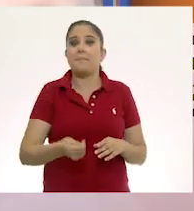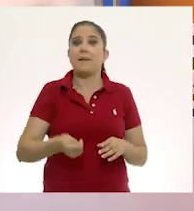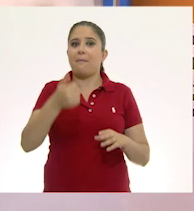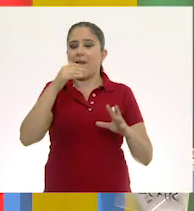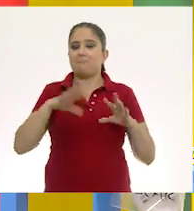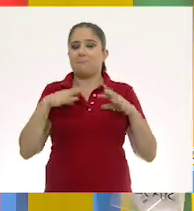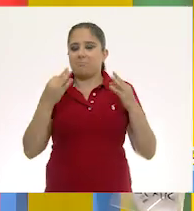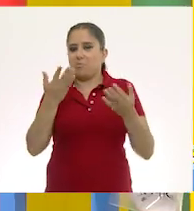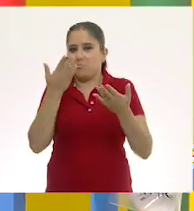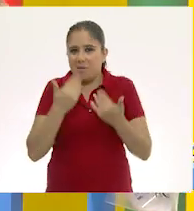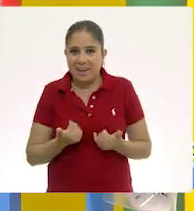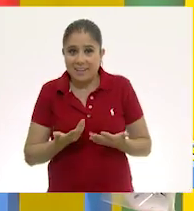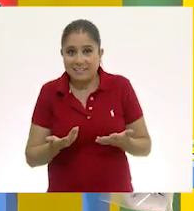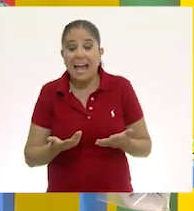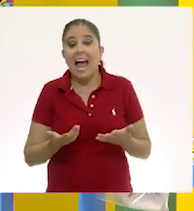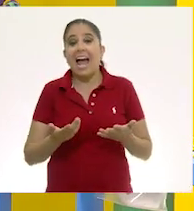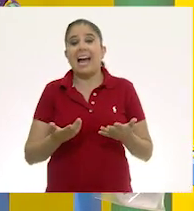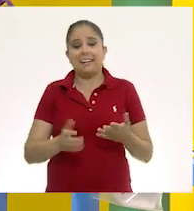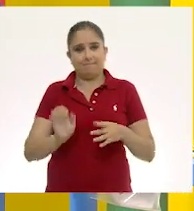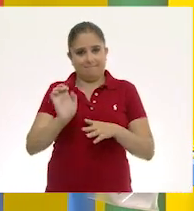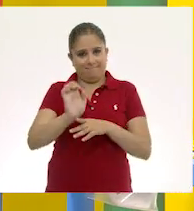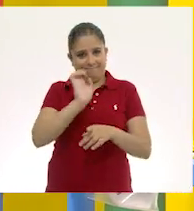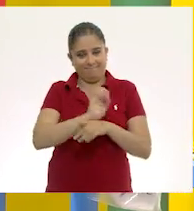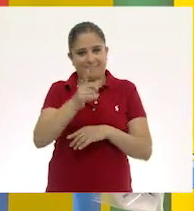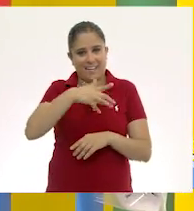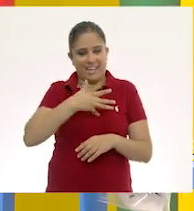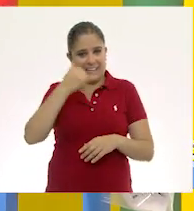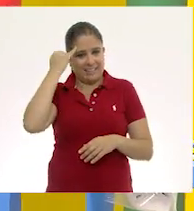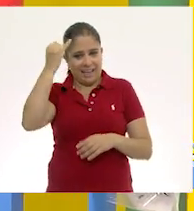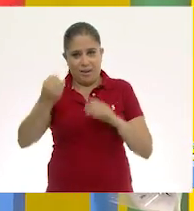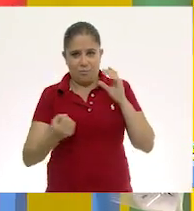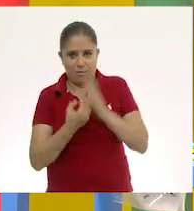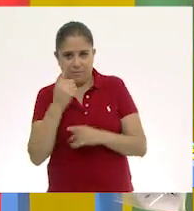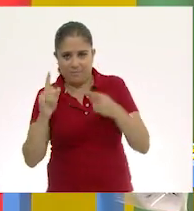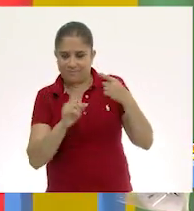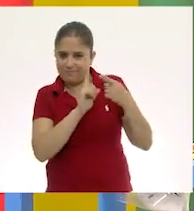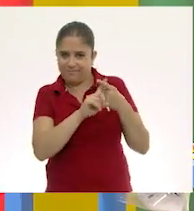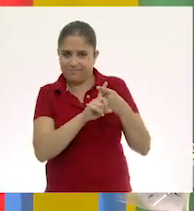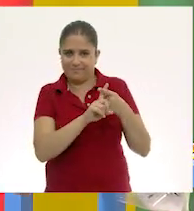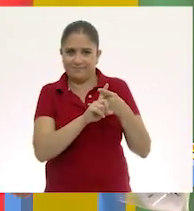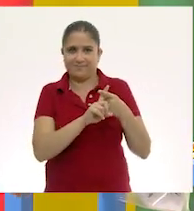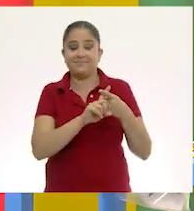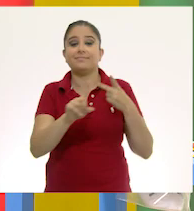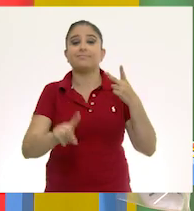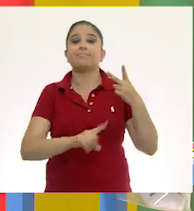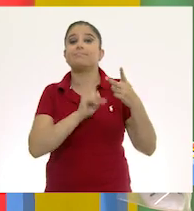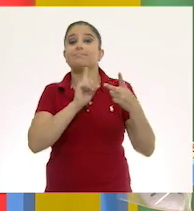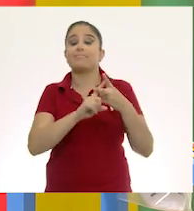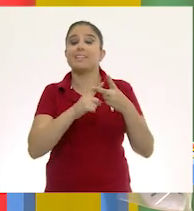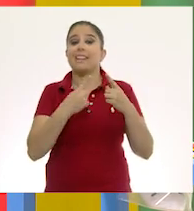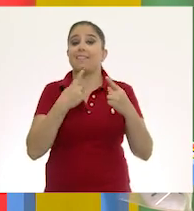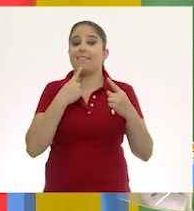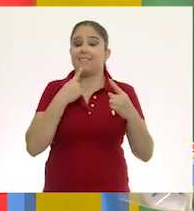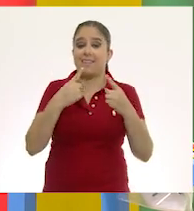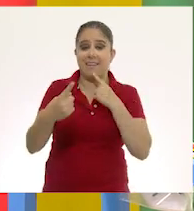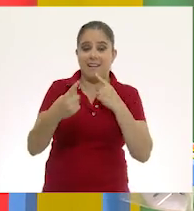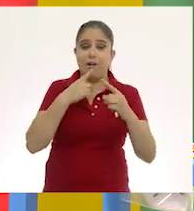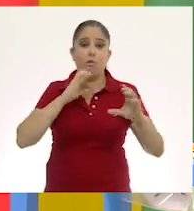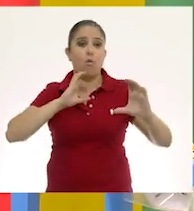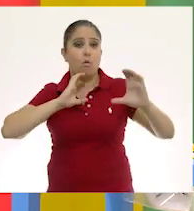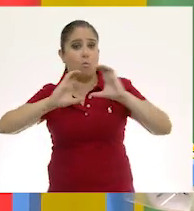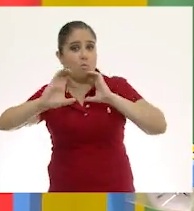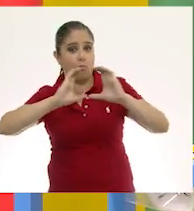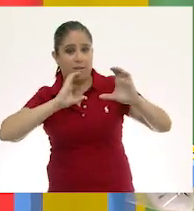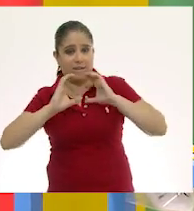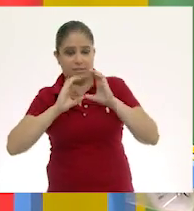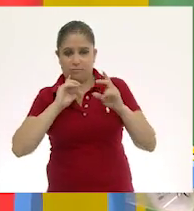Entonces, tenemos que... Hay una idea nueva. Sí. ¿Sí? Hay un diálogo de comunicación.